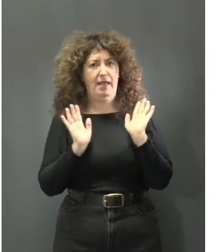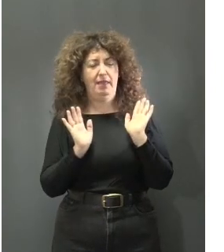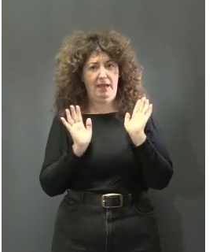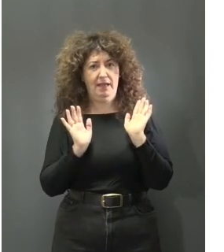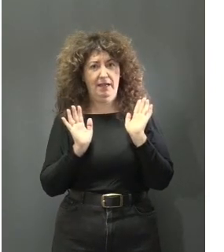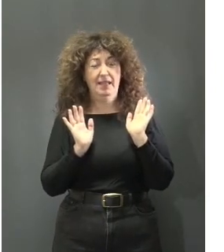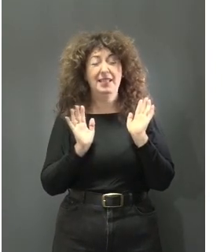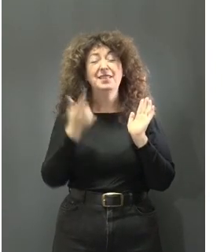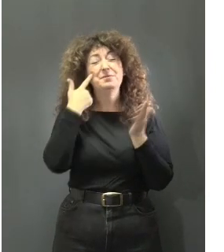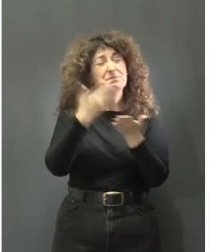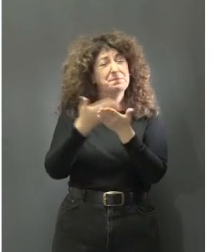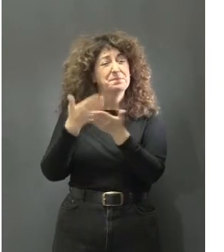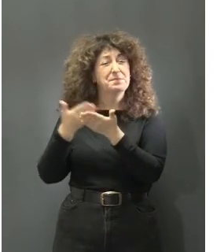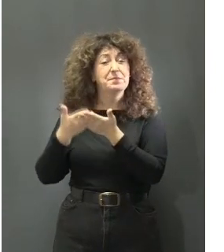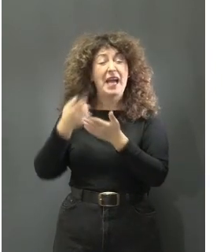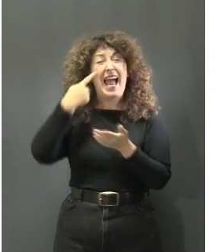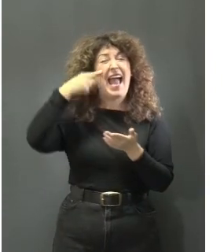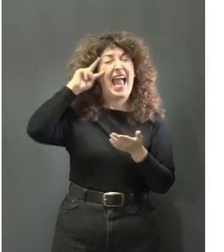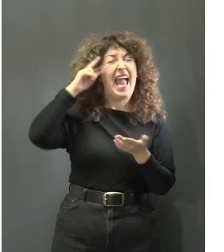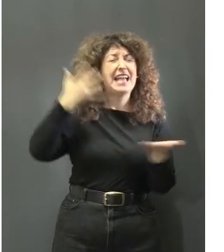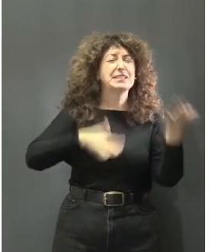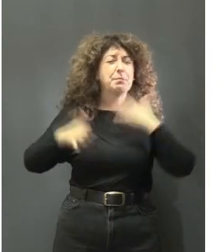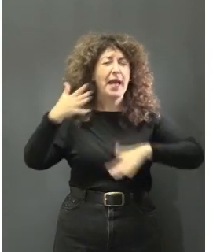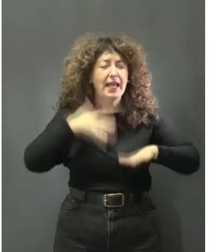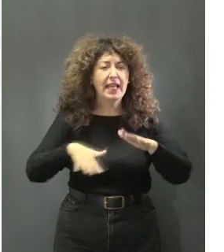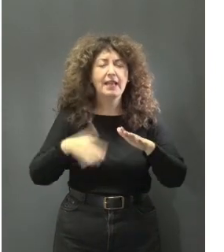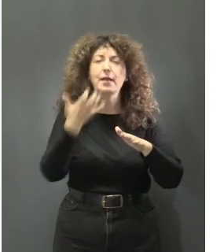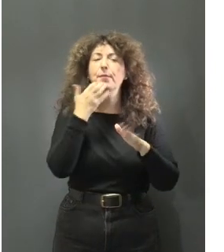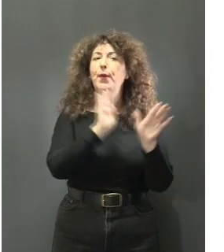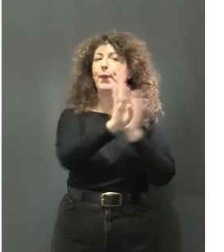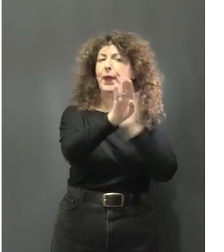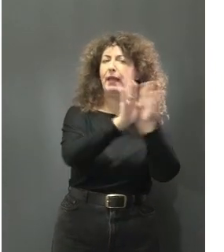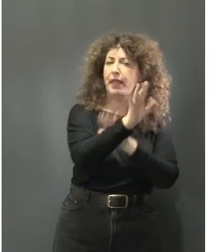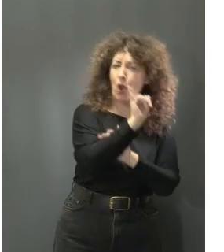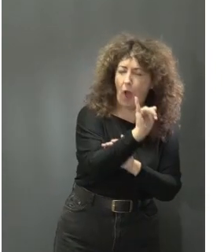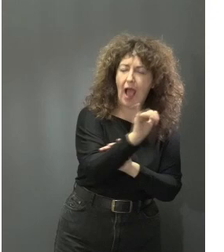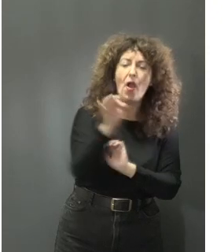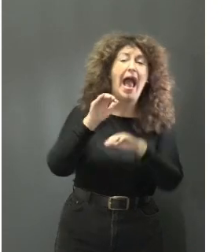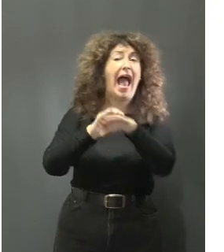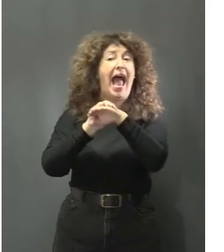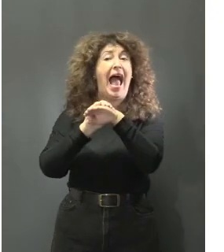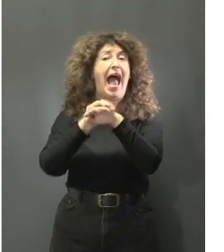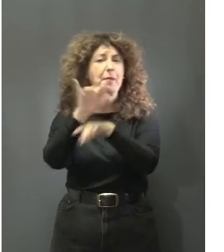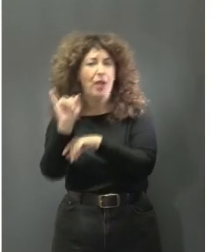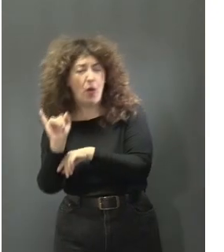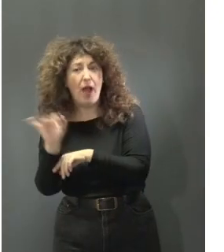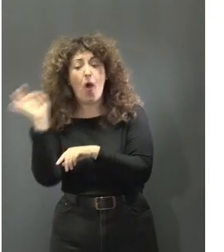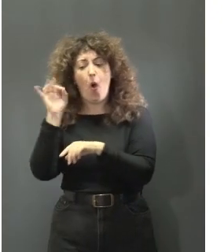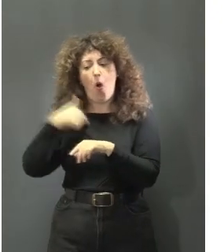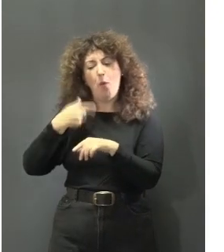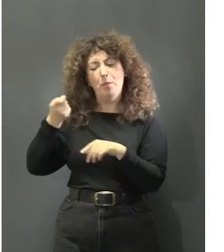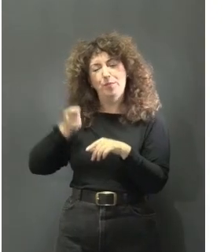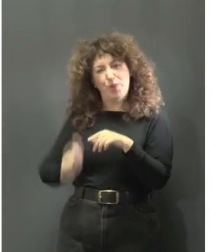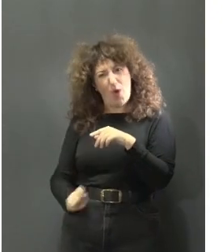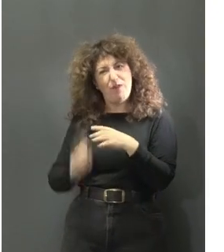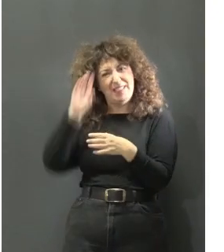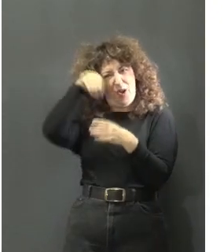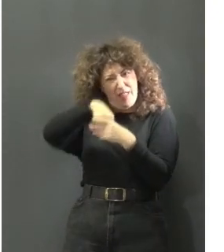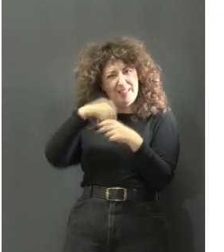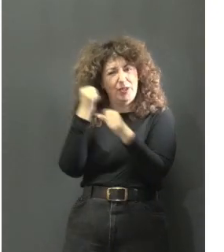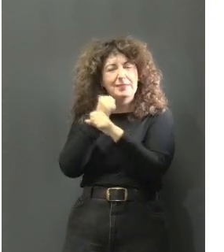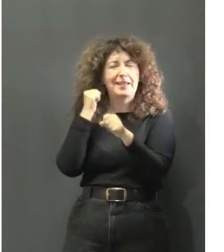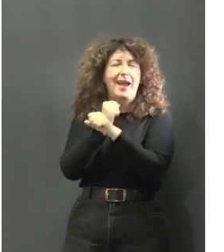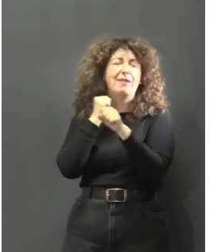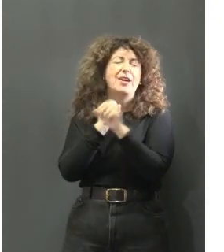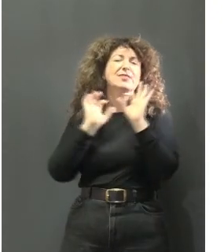que cuantas más experiencias tenemos de tener un vecino, un amigo o dedicarnos profesionalmente a